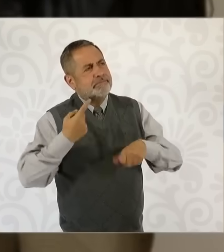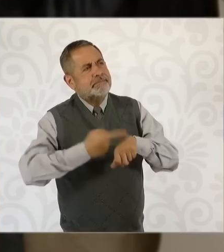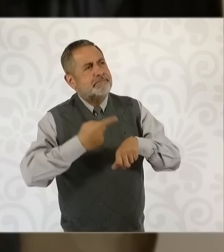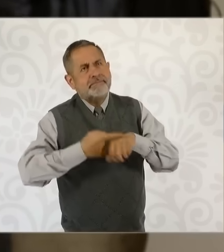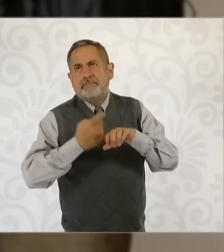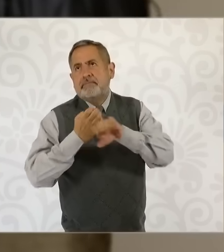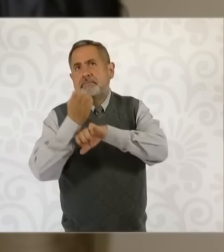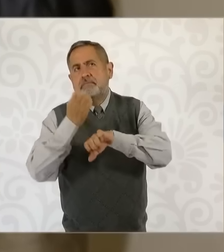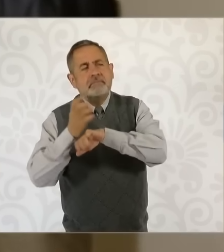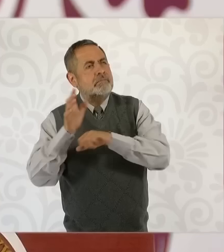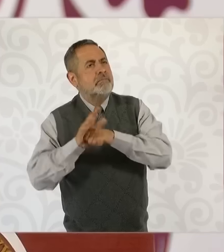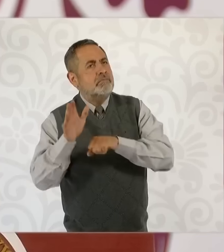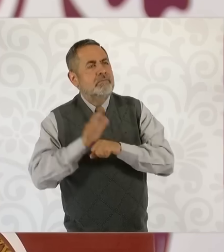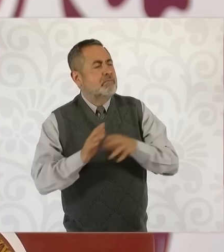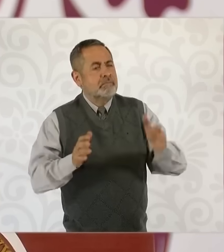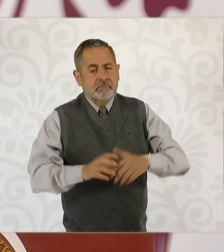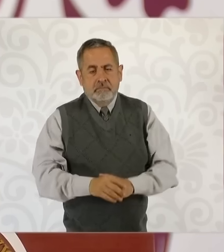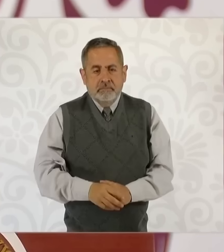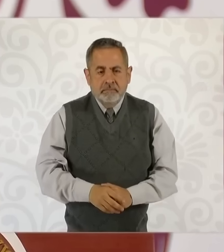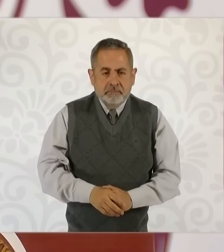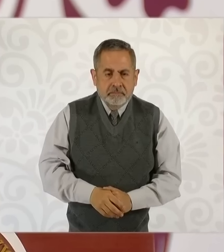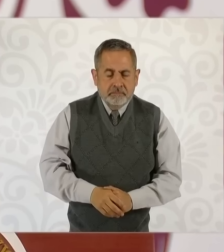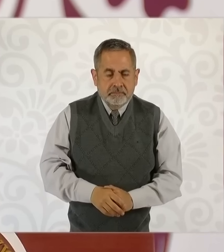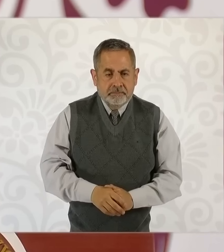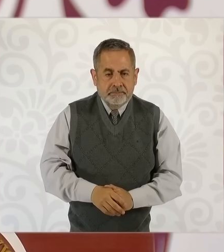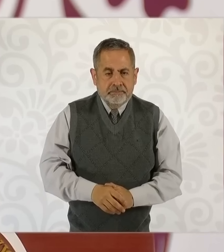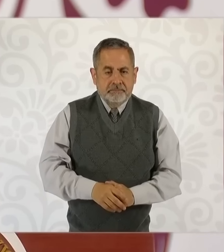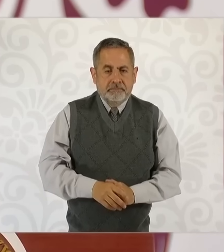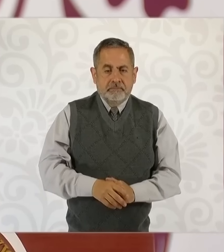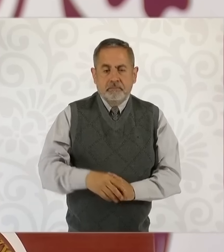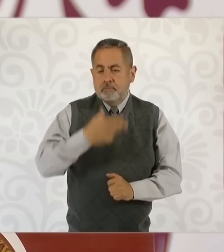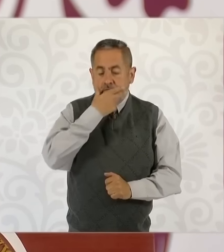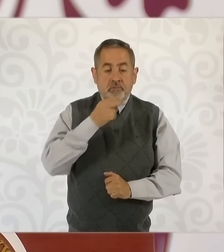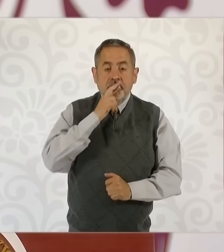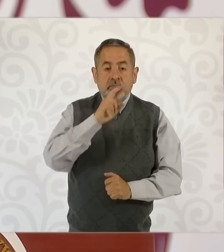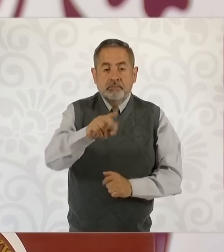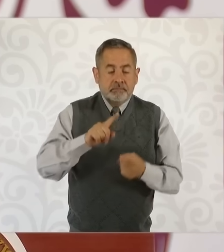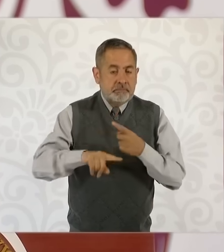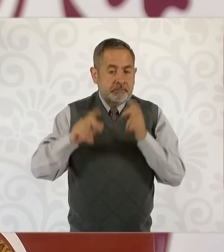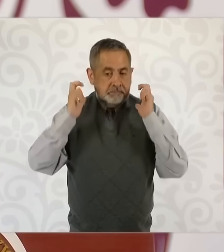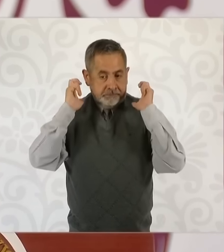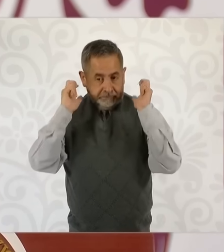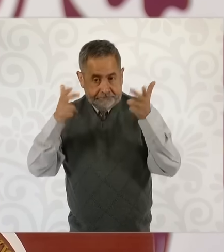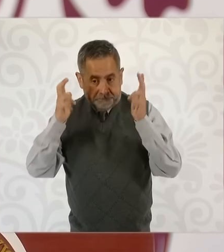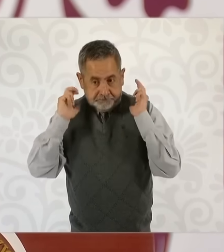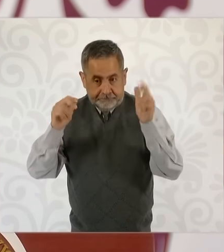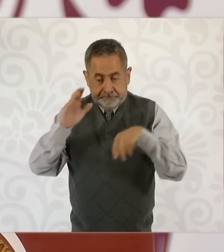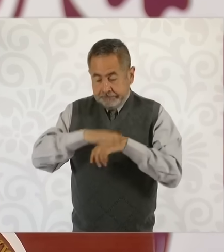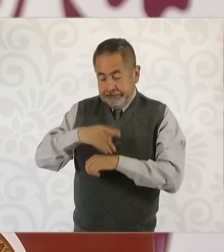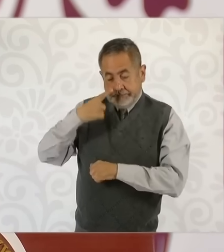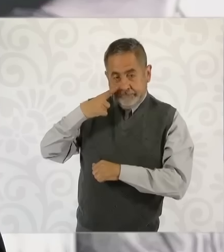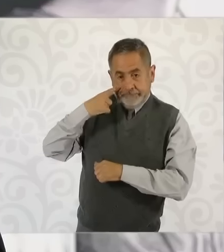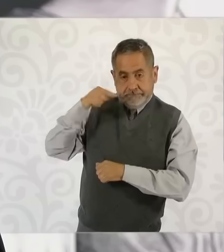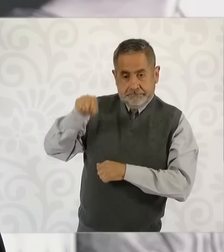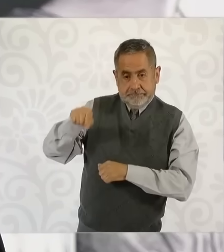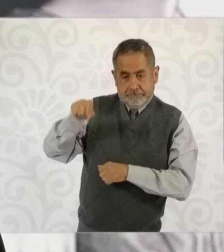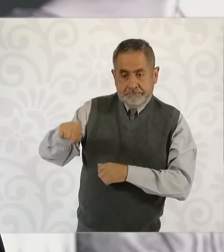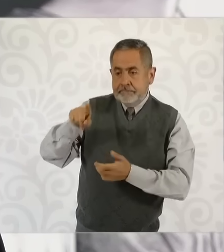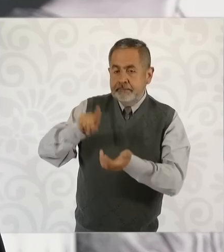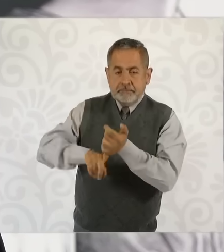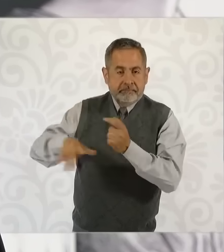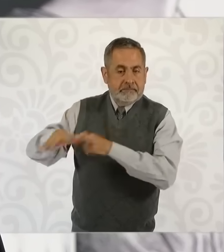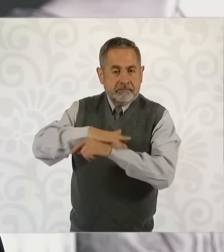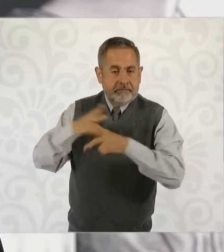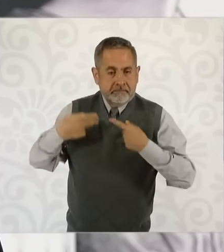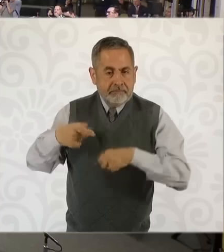qué estados se dieron estos casos? A ver, este caso se ha dado en Chiapas fundamentalmente, donde han ocurrido los